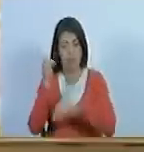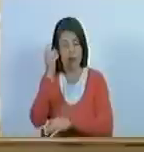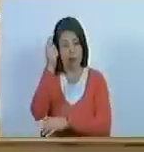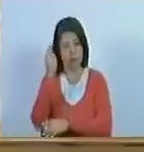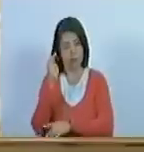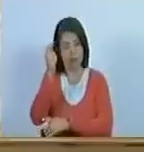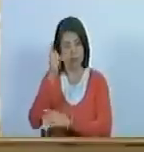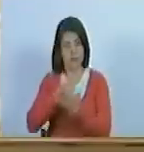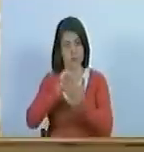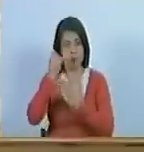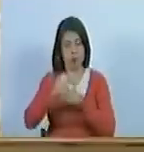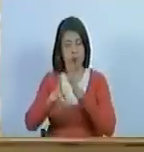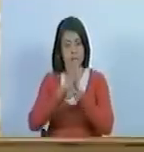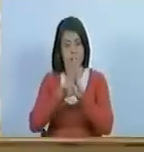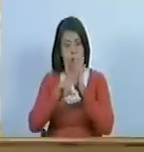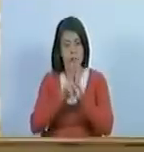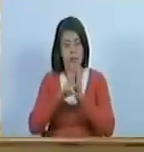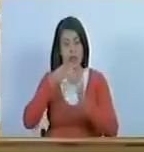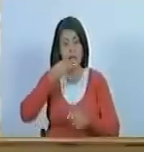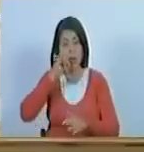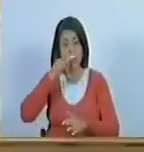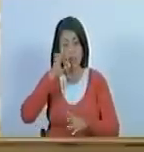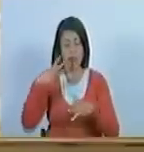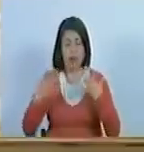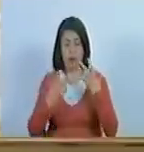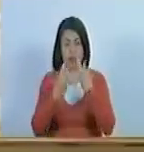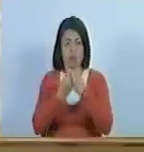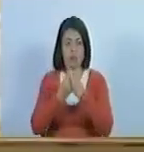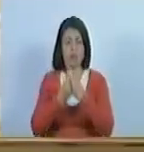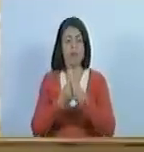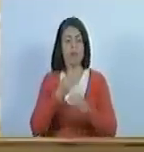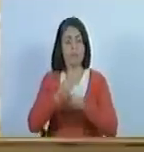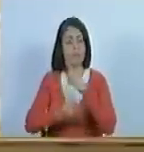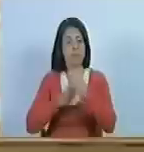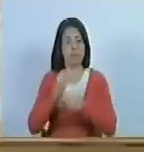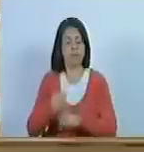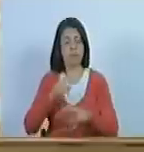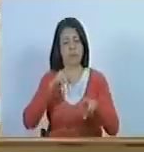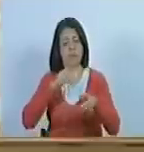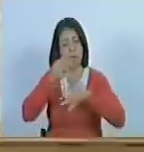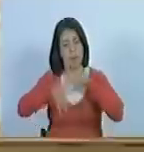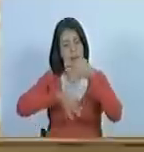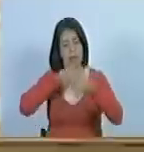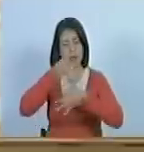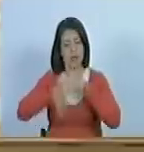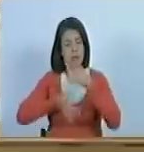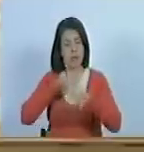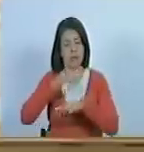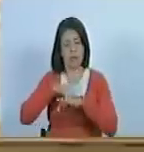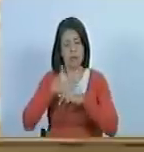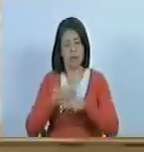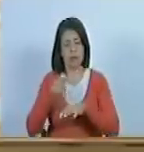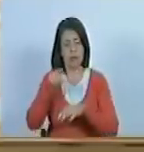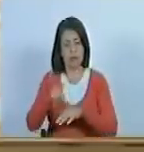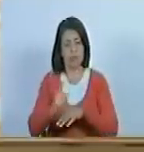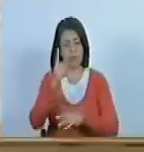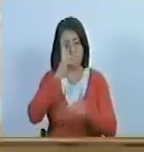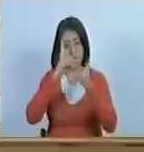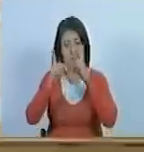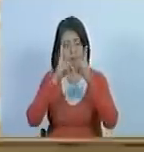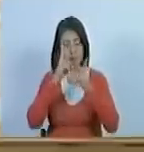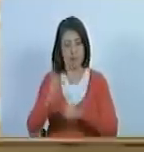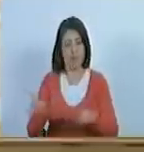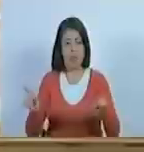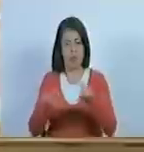parlamentaria el proyecto de ley del café, acompañado de su correspondiente exposición de motivo a los efectos de su primera discusión